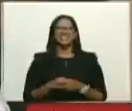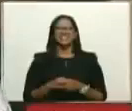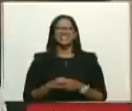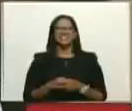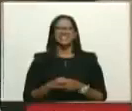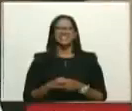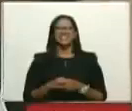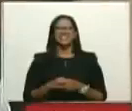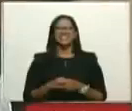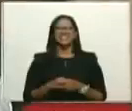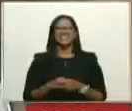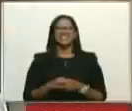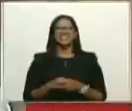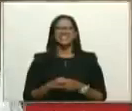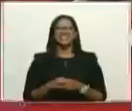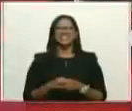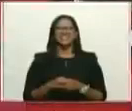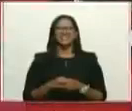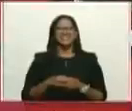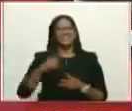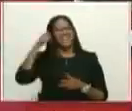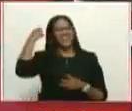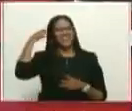Ese peinado, ¿vale? ¿Ah?